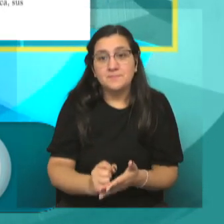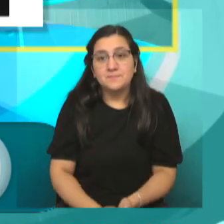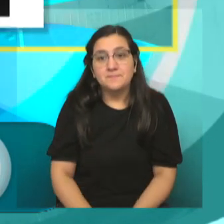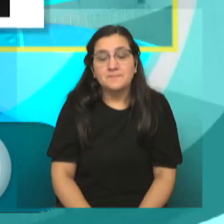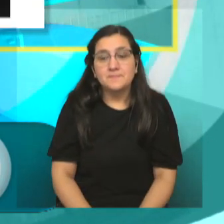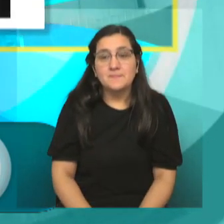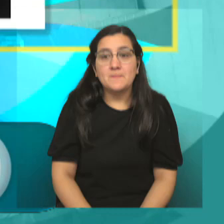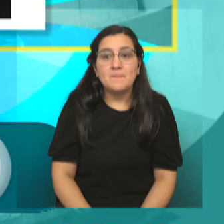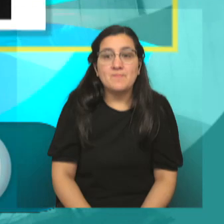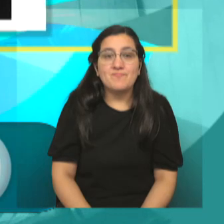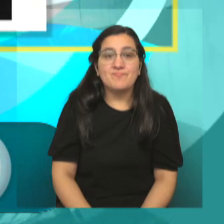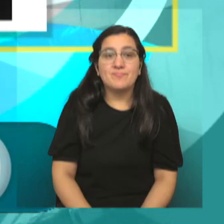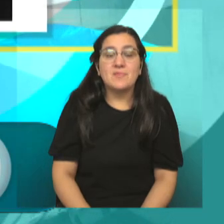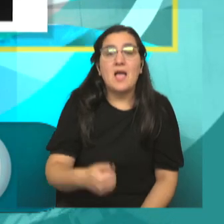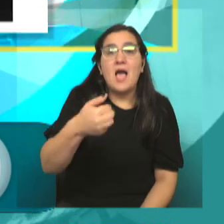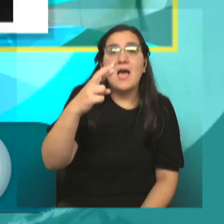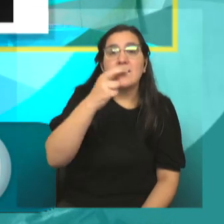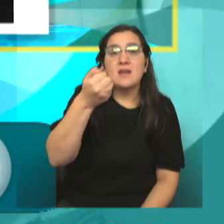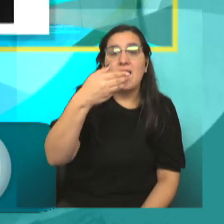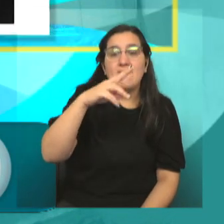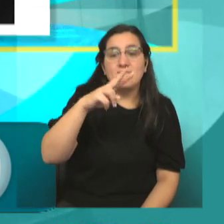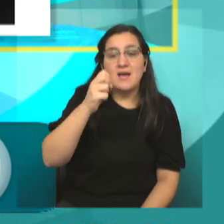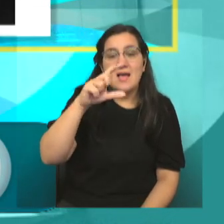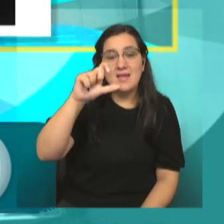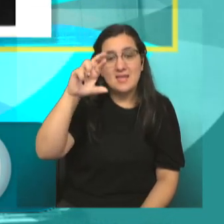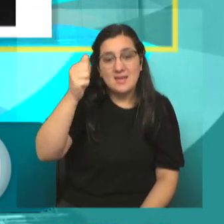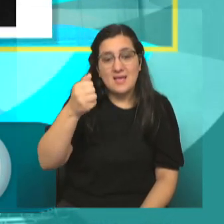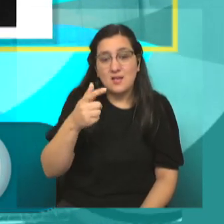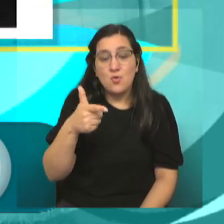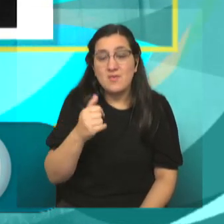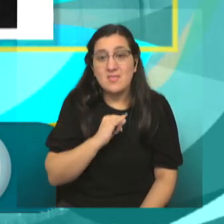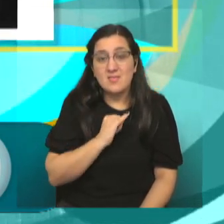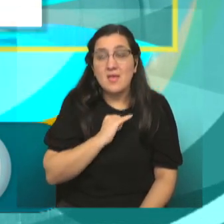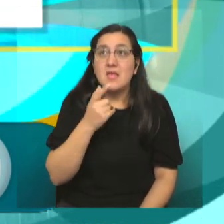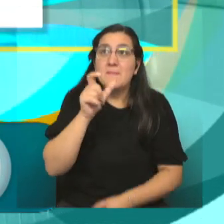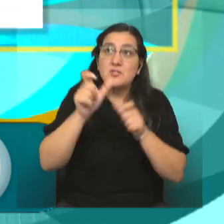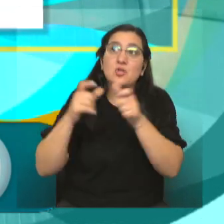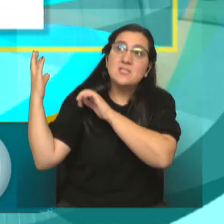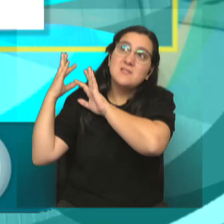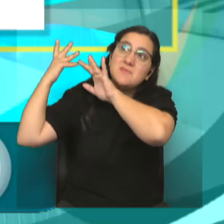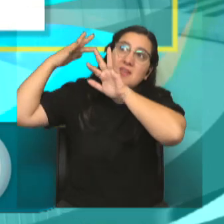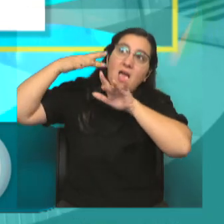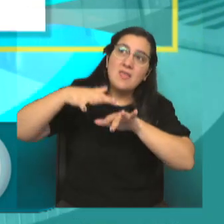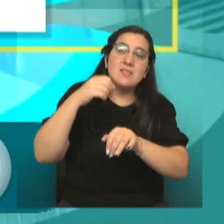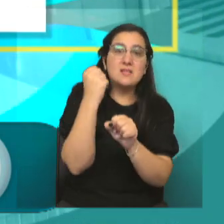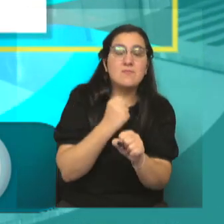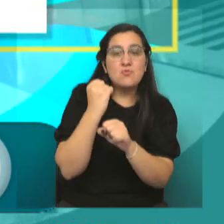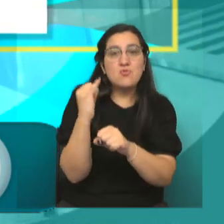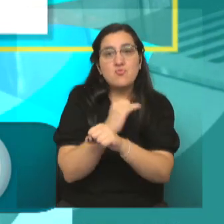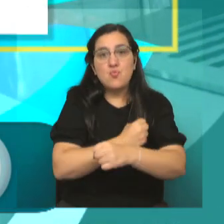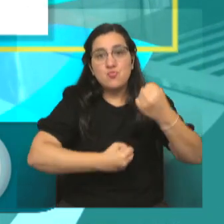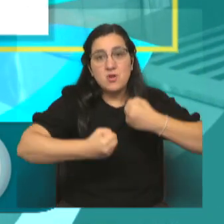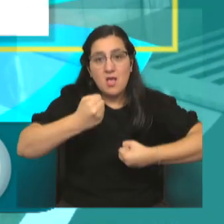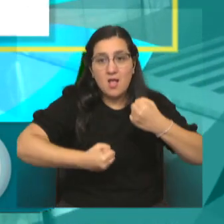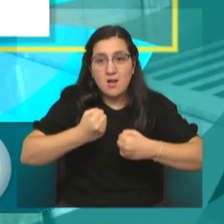estaba... Arrabalera, que no tenía como identificación propia en el escenario, al emigrante, al laburante industrial.